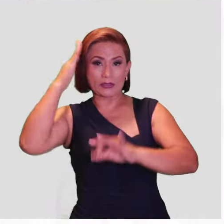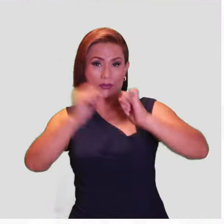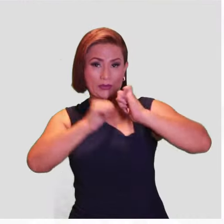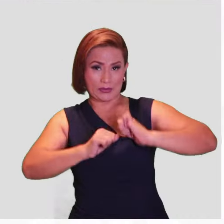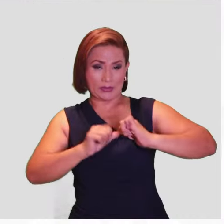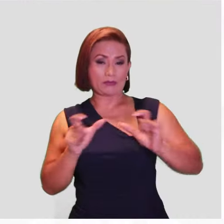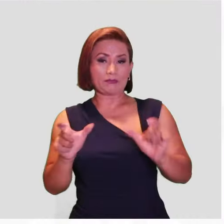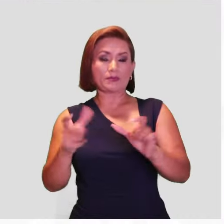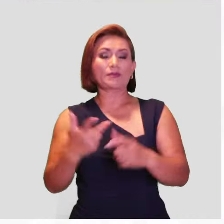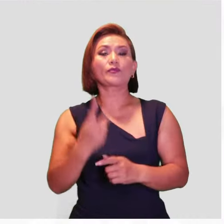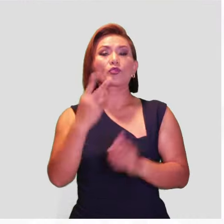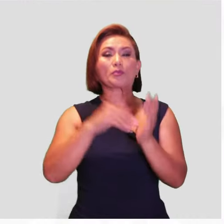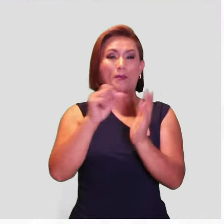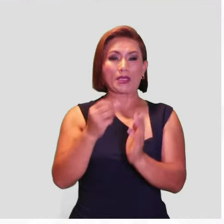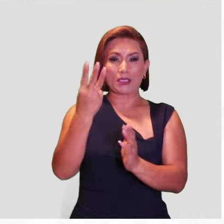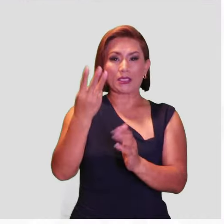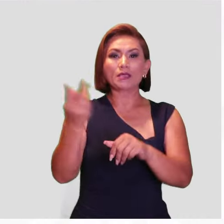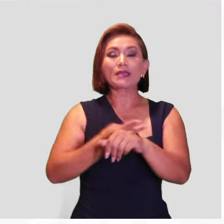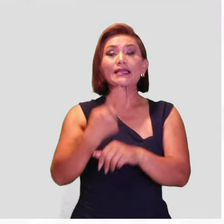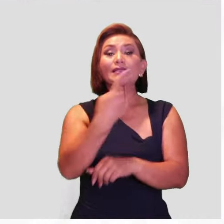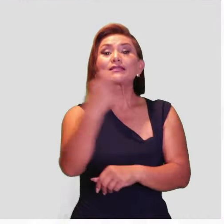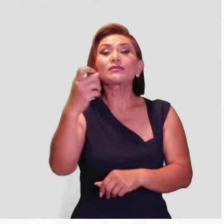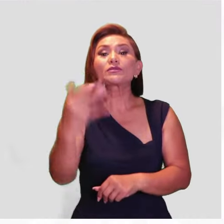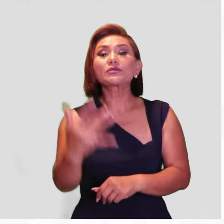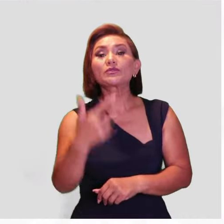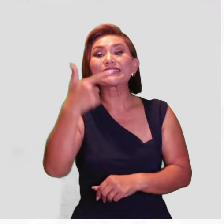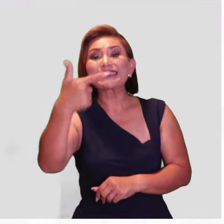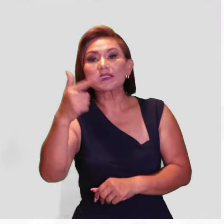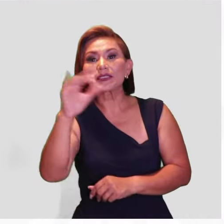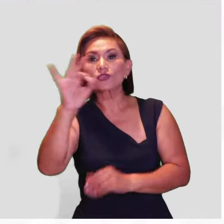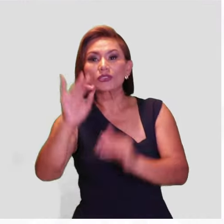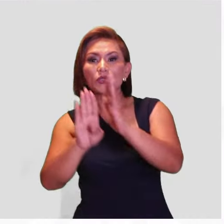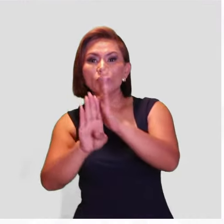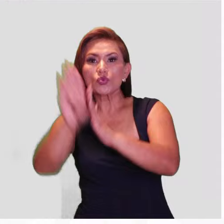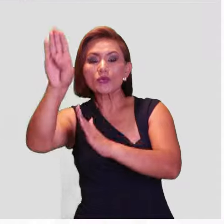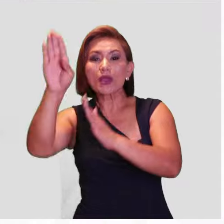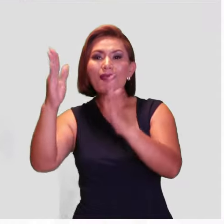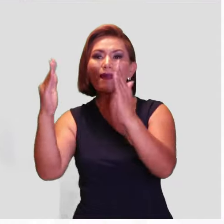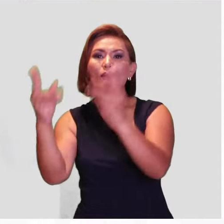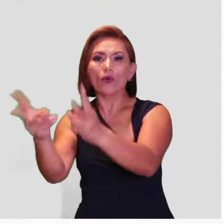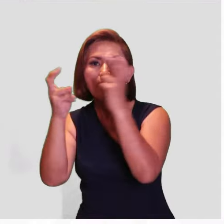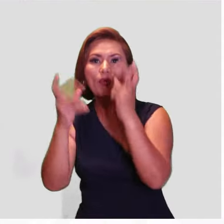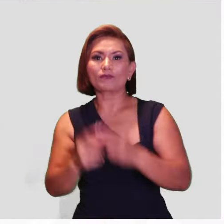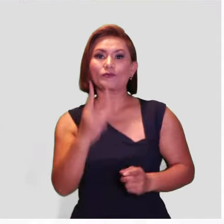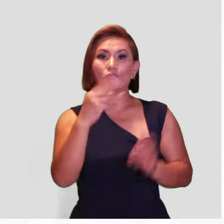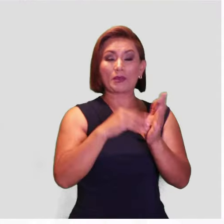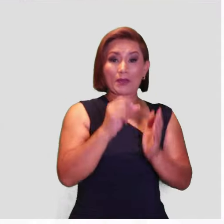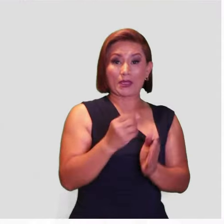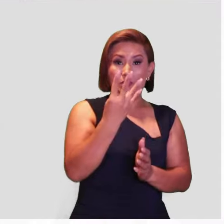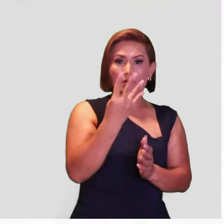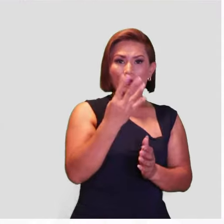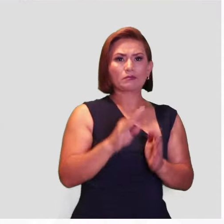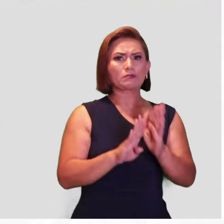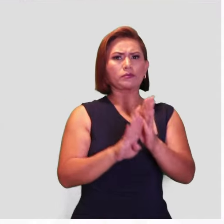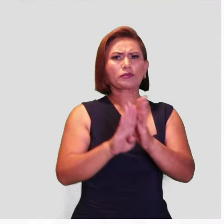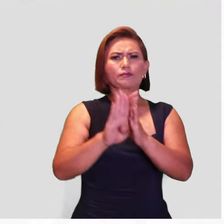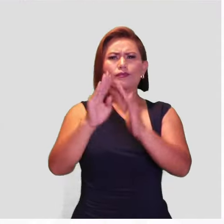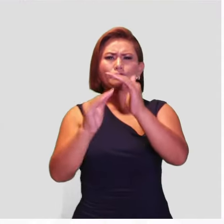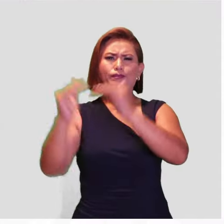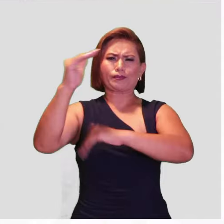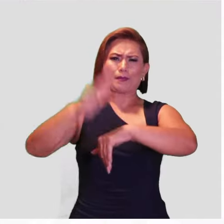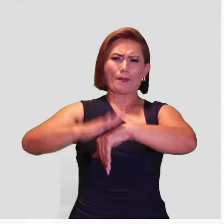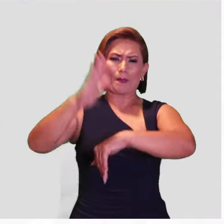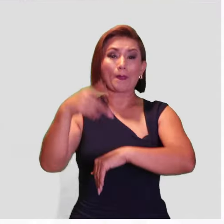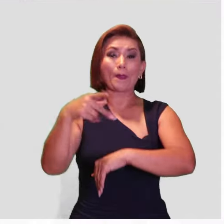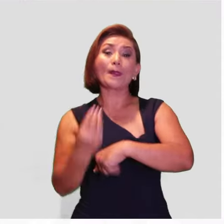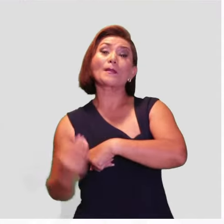del Río registró un incremento del 155% en el delito de robo. Y para 2024 esto va en aumento, pero además se le